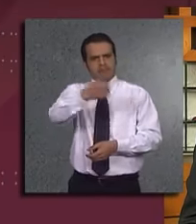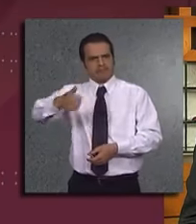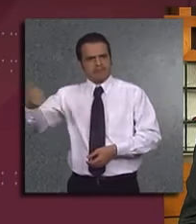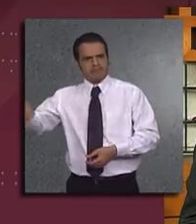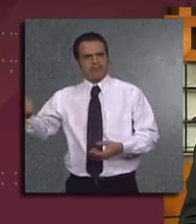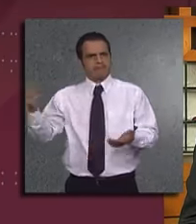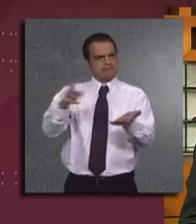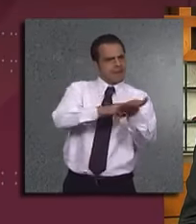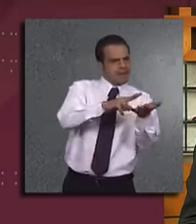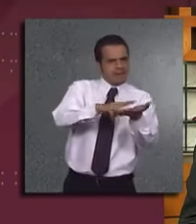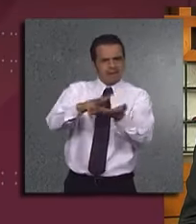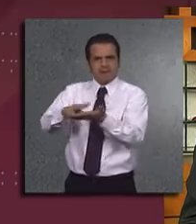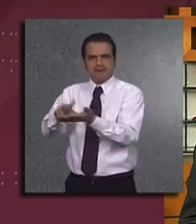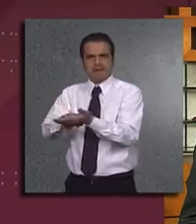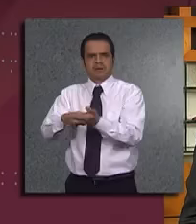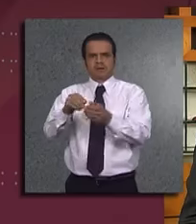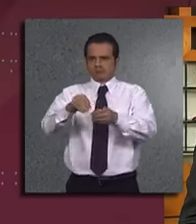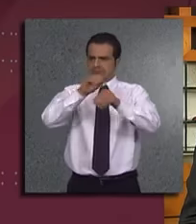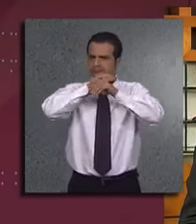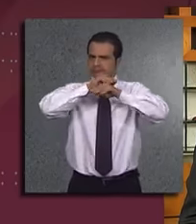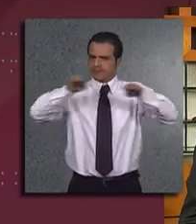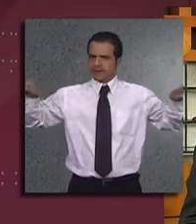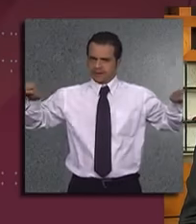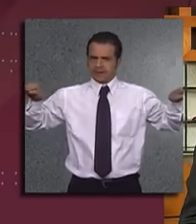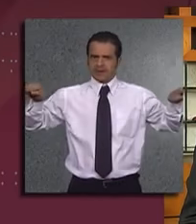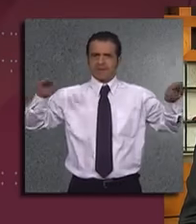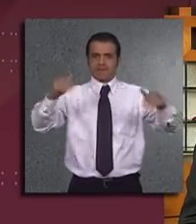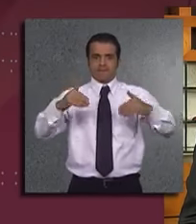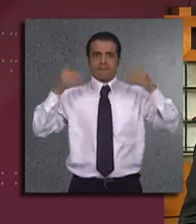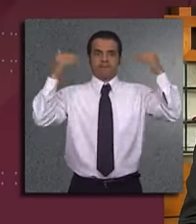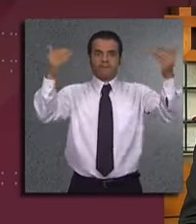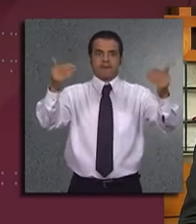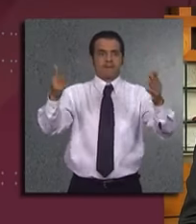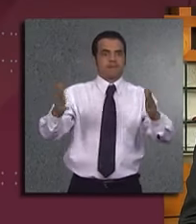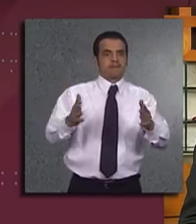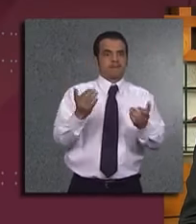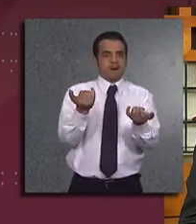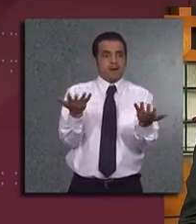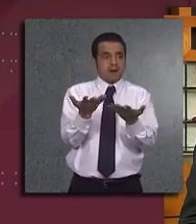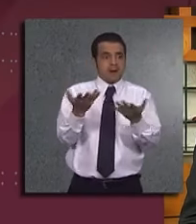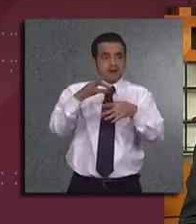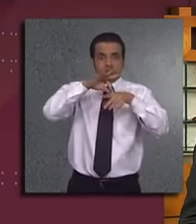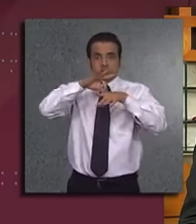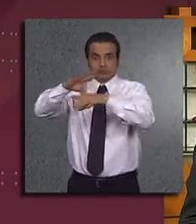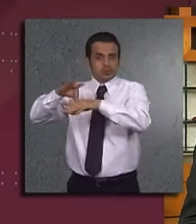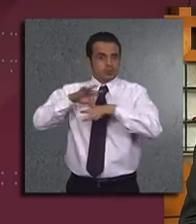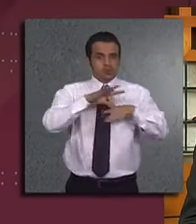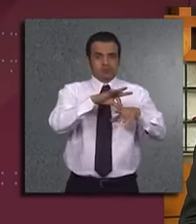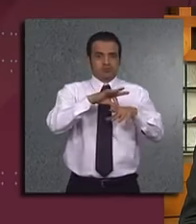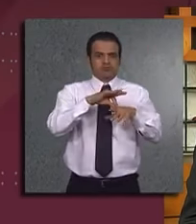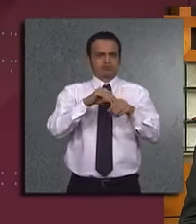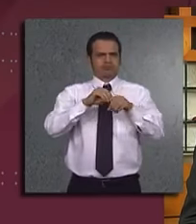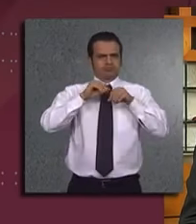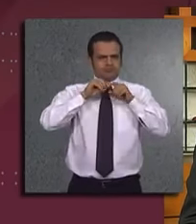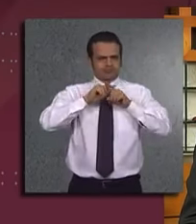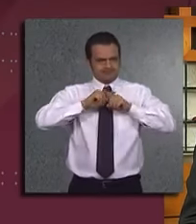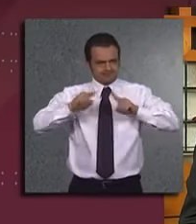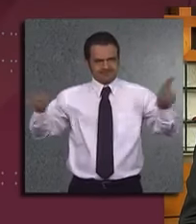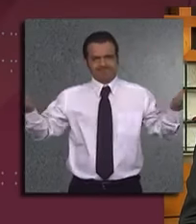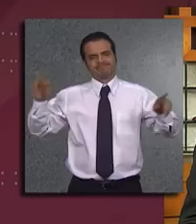electoral un voto corresponde a un ciudadano y eso cuenta por igual, pero en la práctica, aunque eso dice la